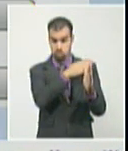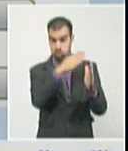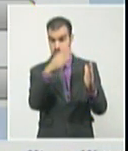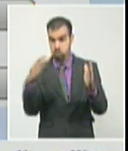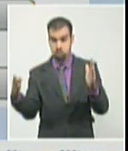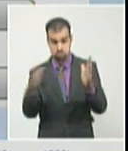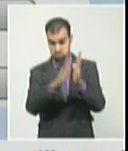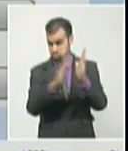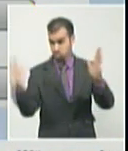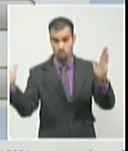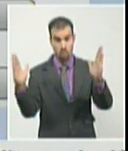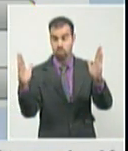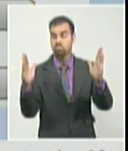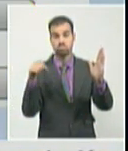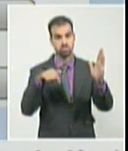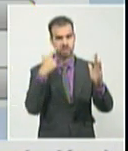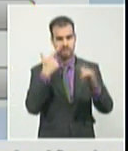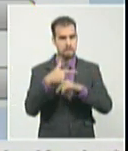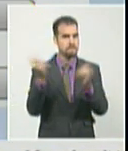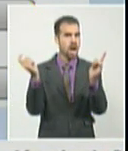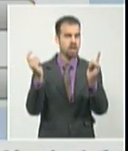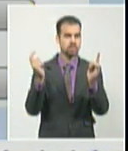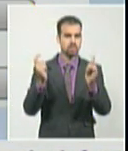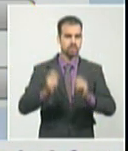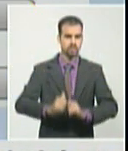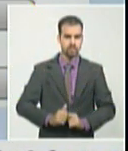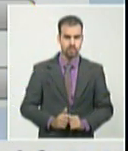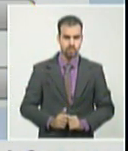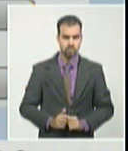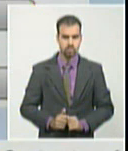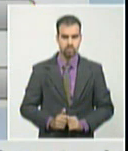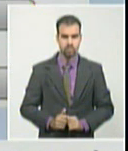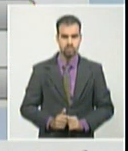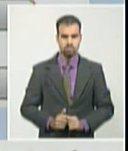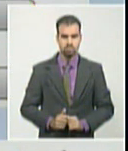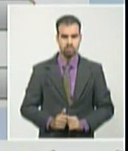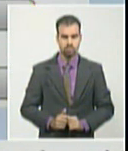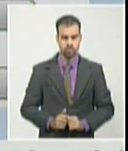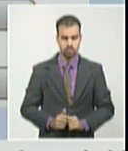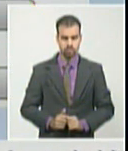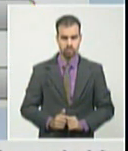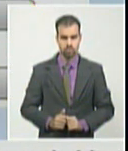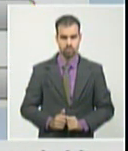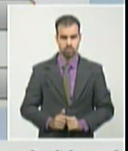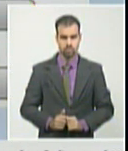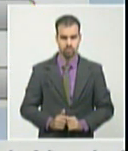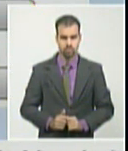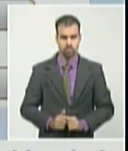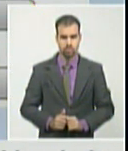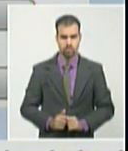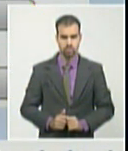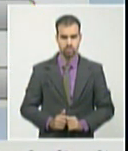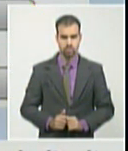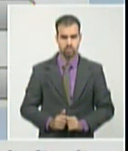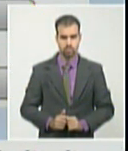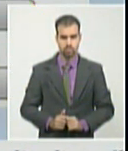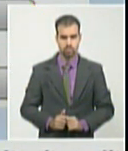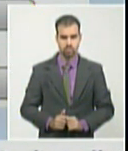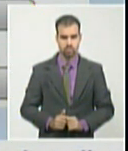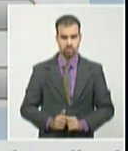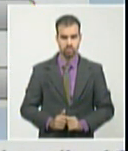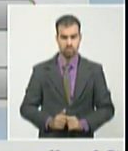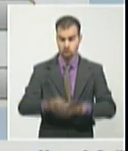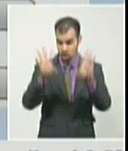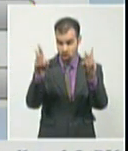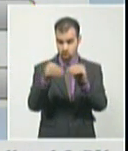y con este número de muestra y este número de pacientes confirmados por ellas hay un total de